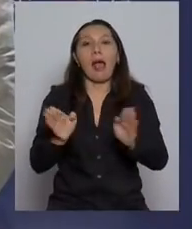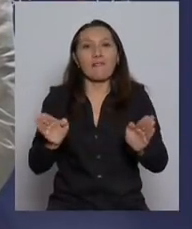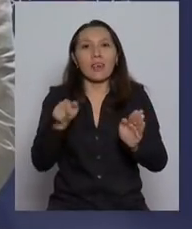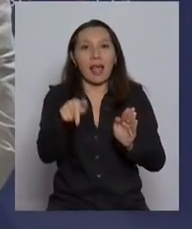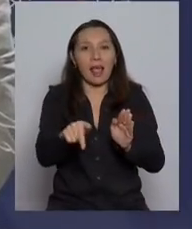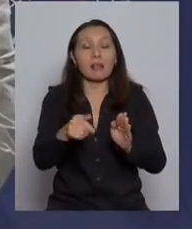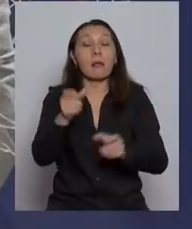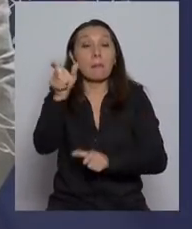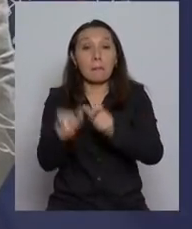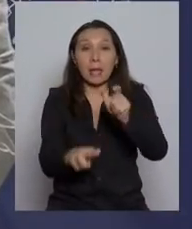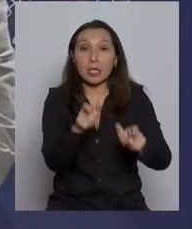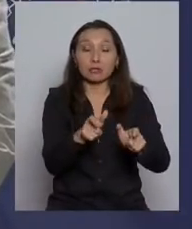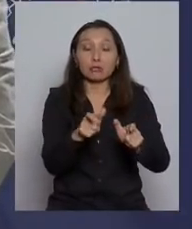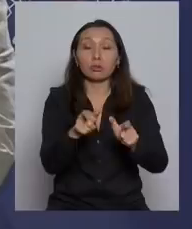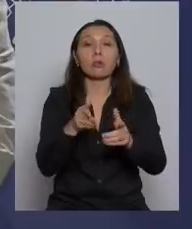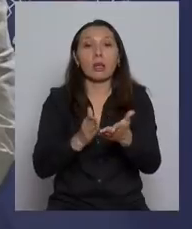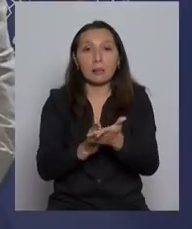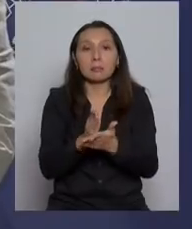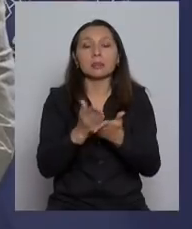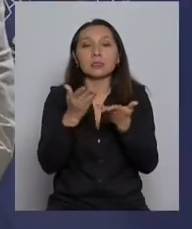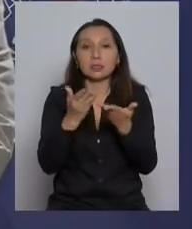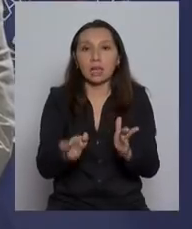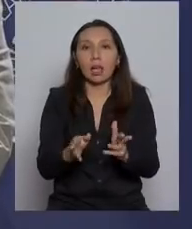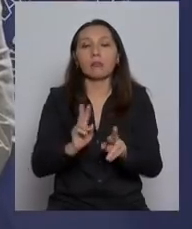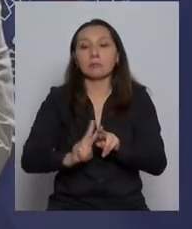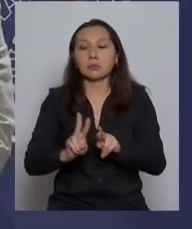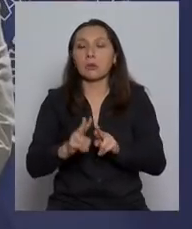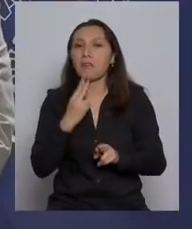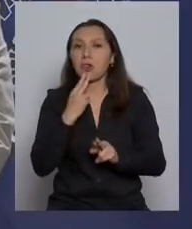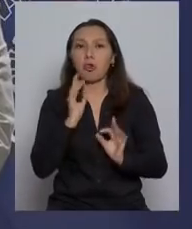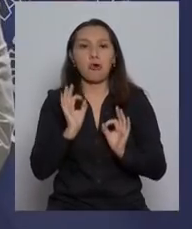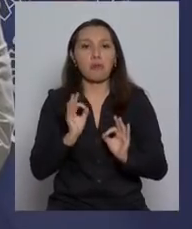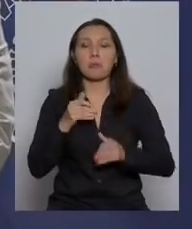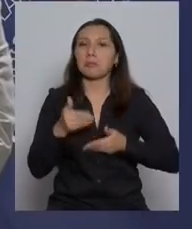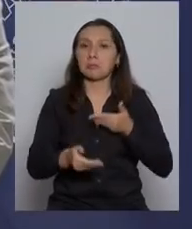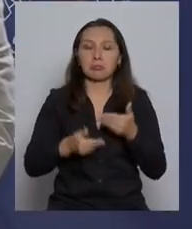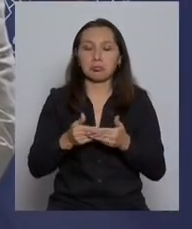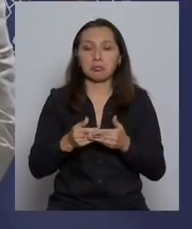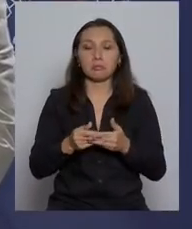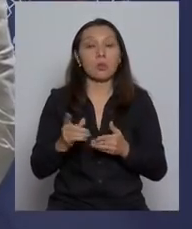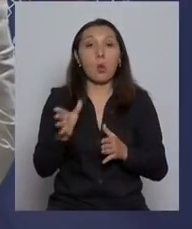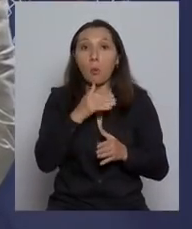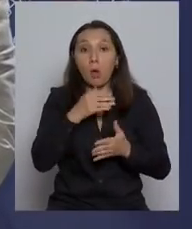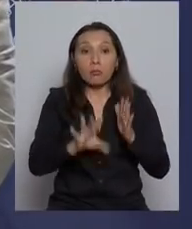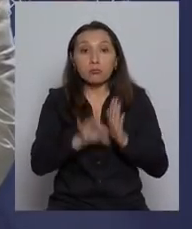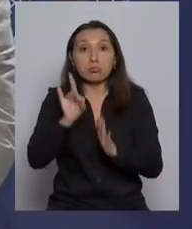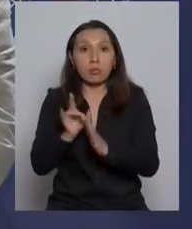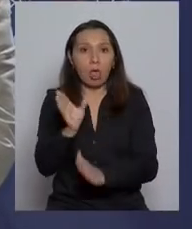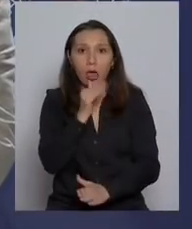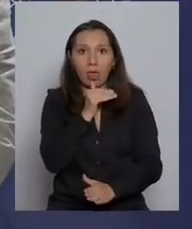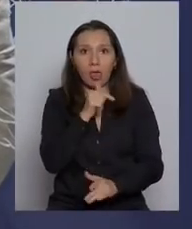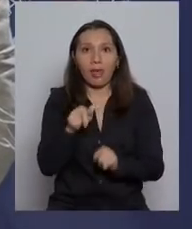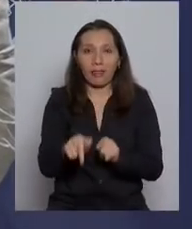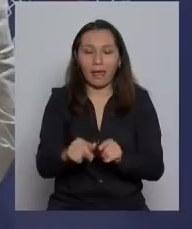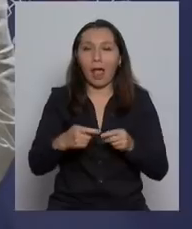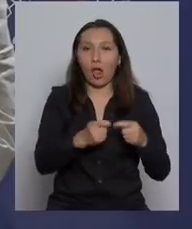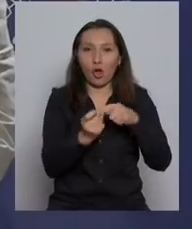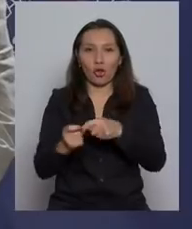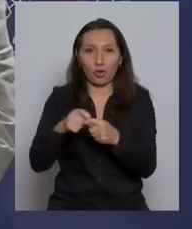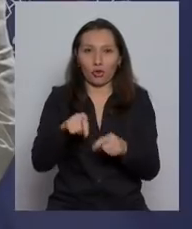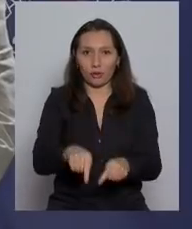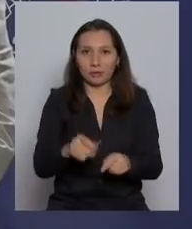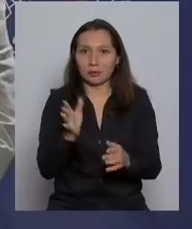y por lo tanto las personas empiezan ya a realizar su vida normal y no se confirmaron nuevos casos en Caleta